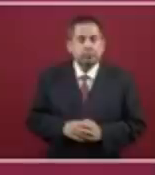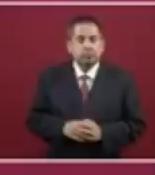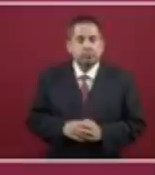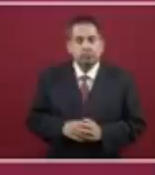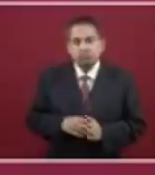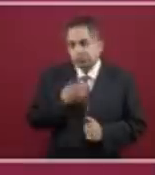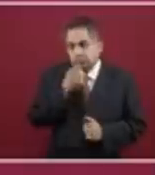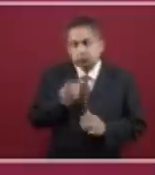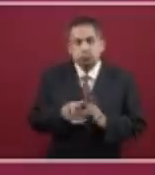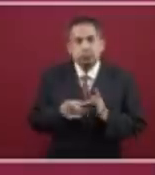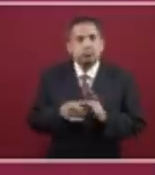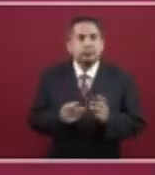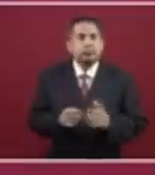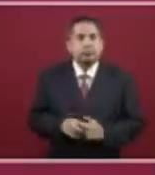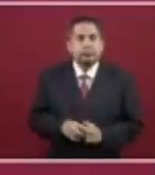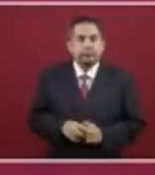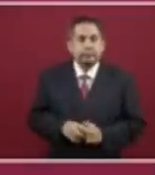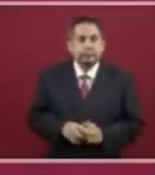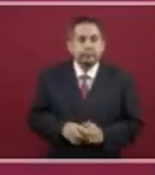pues